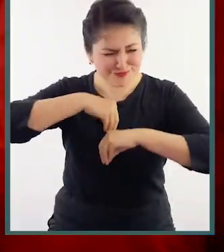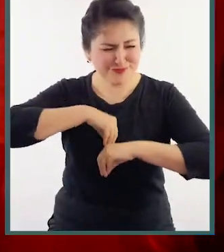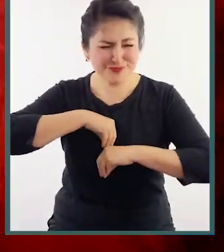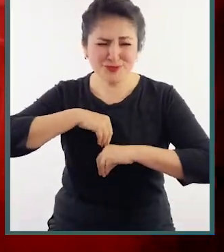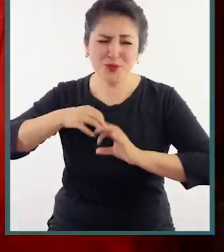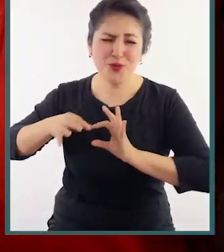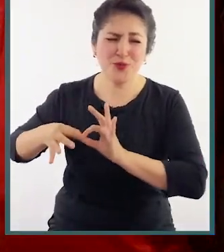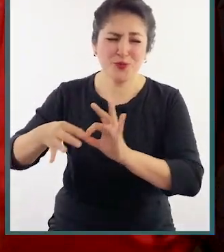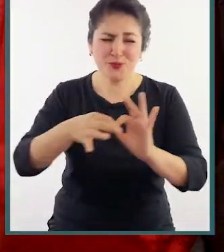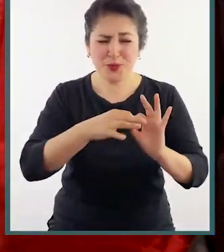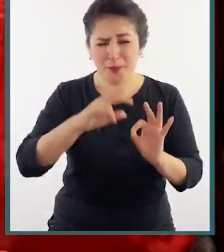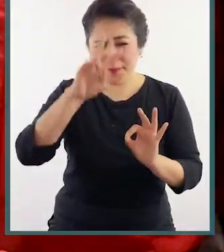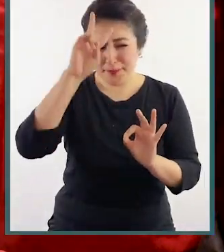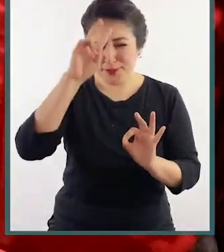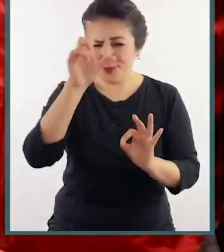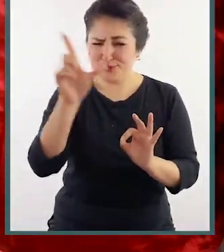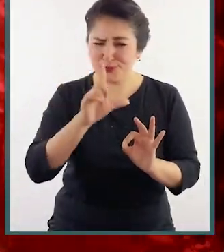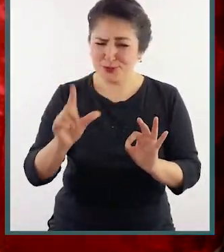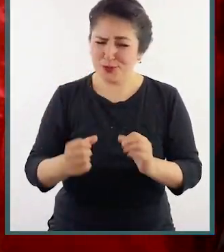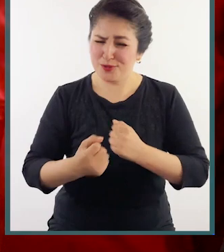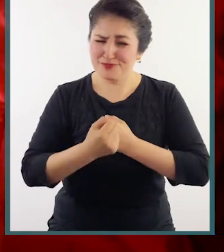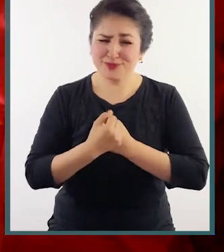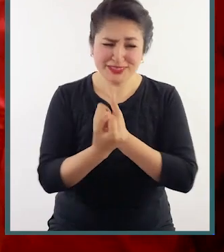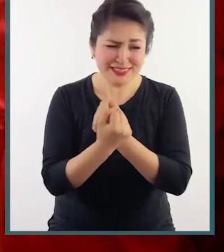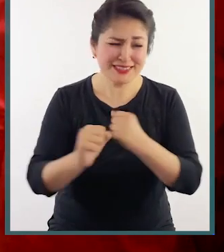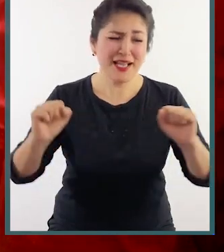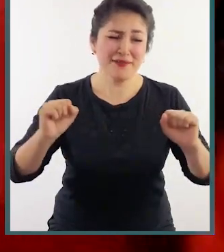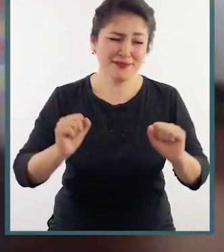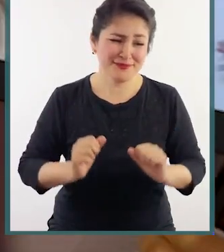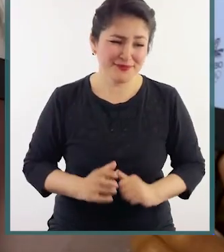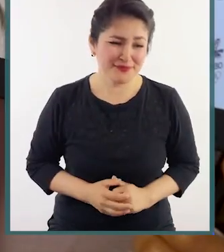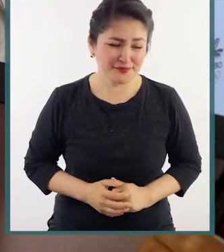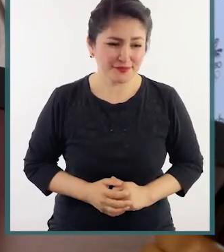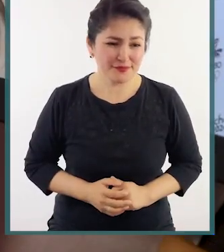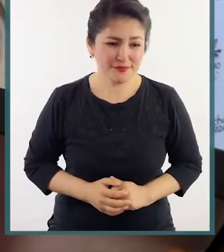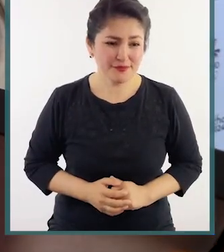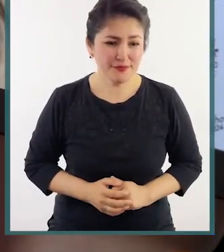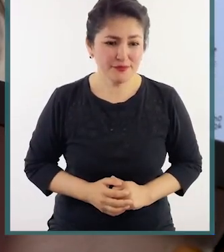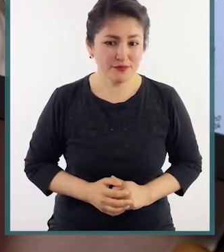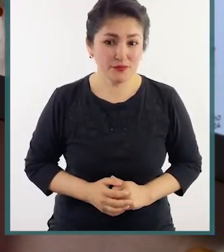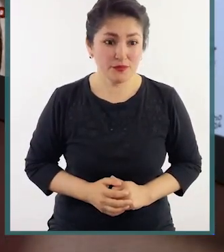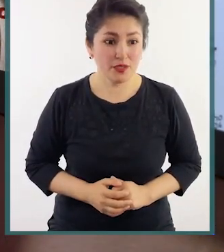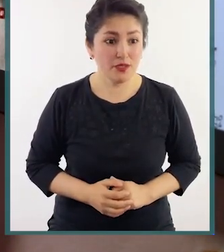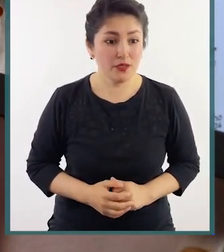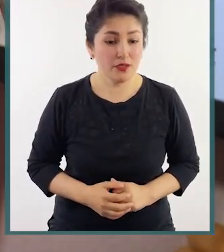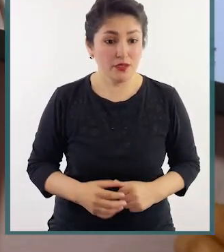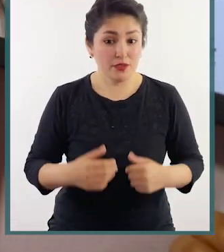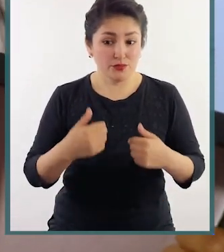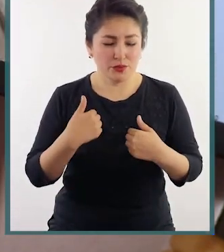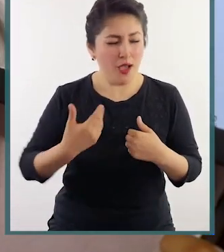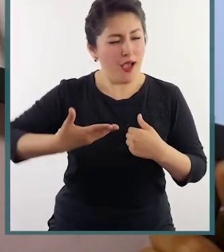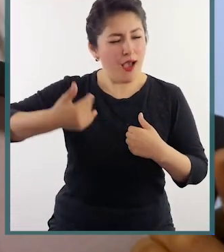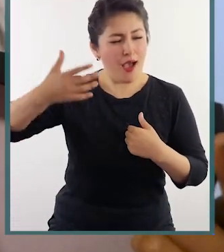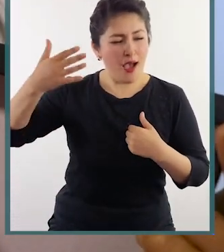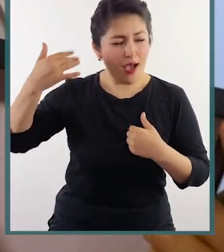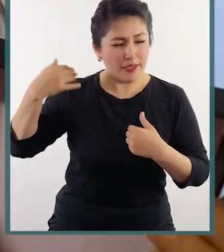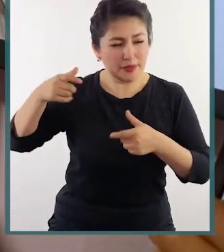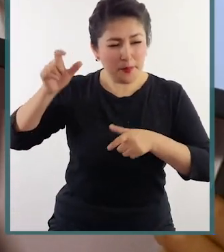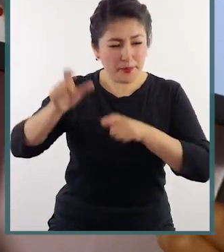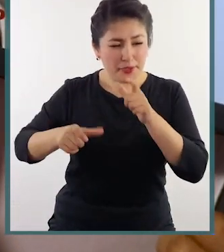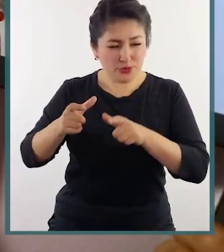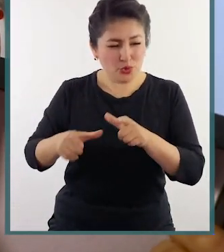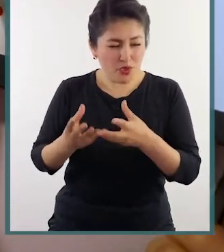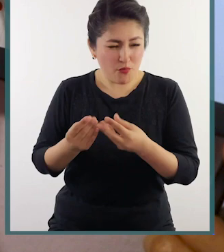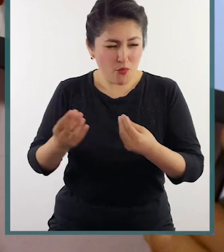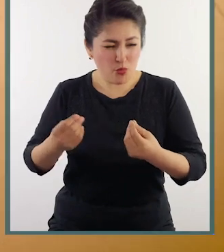Integremos, unámonos por un Perú que queremos y salvemos al Perú, ¿no? Es hacer honor a todos nuestros ancestros, a todas las personas